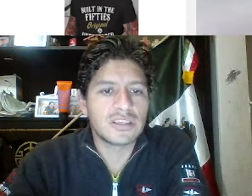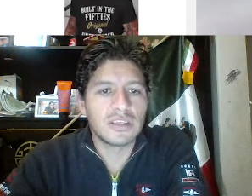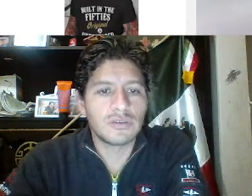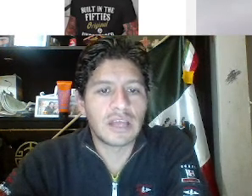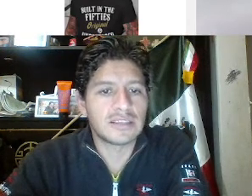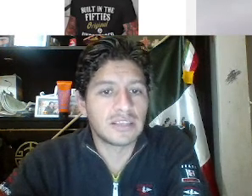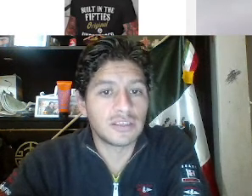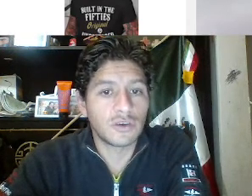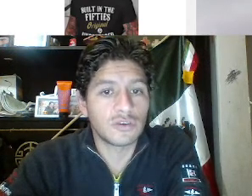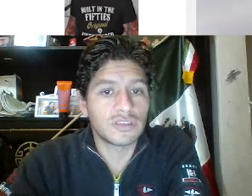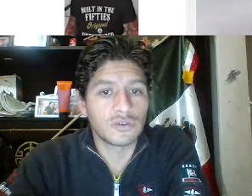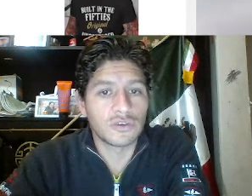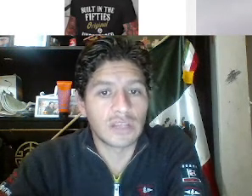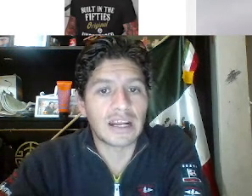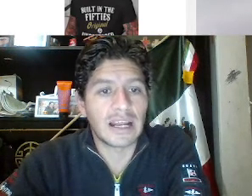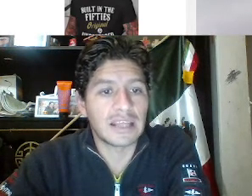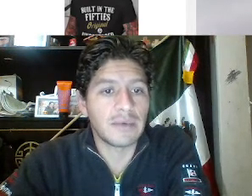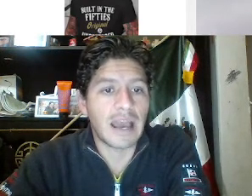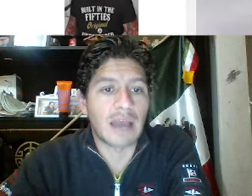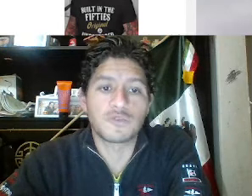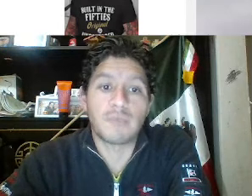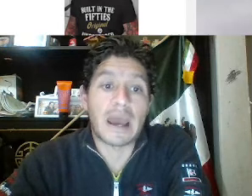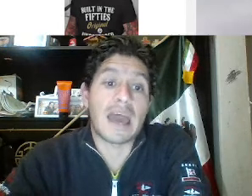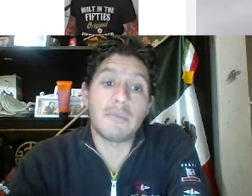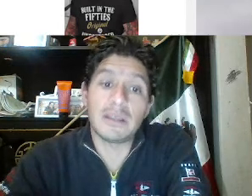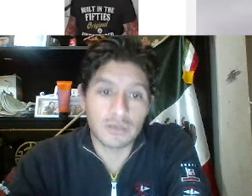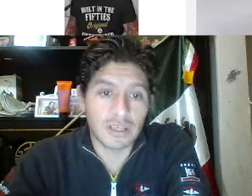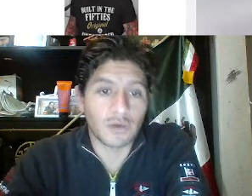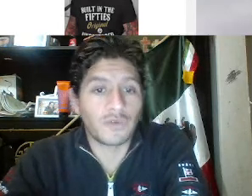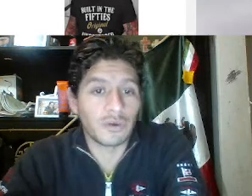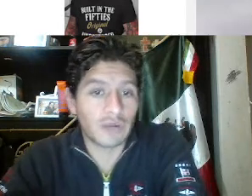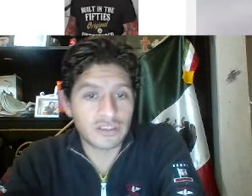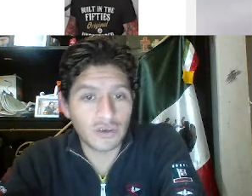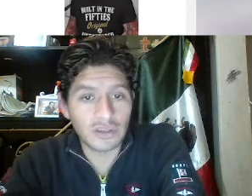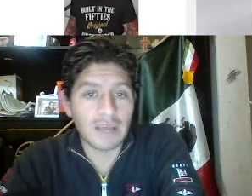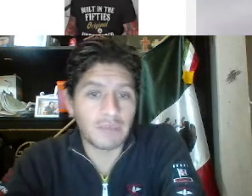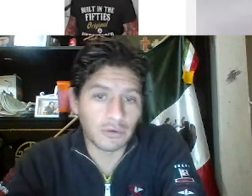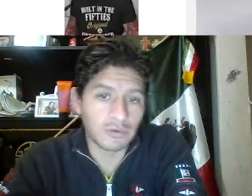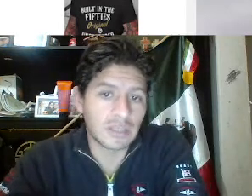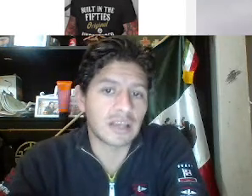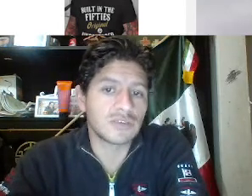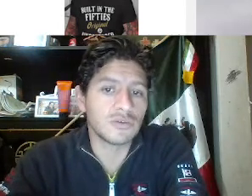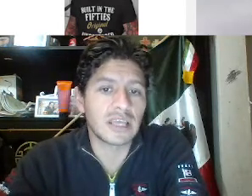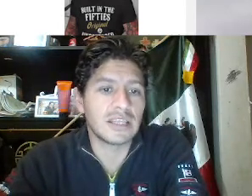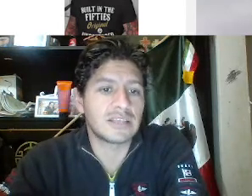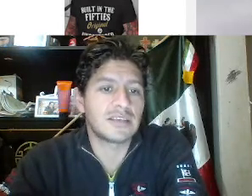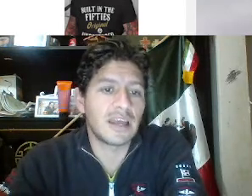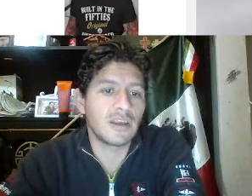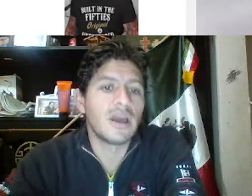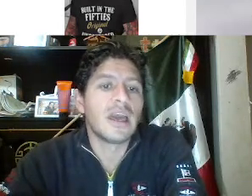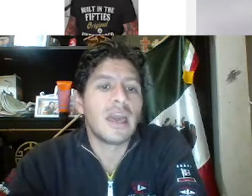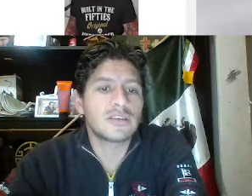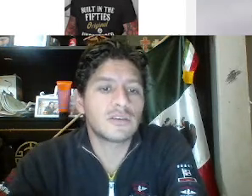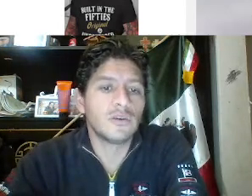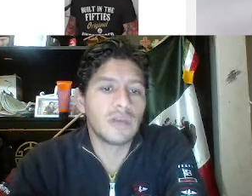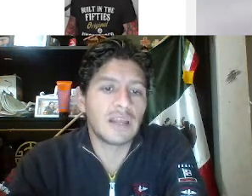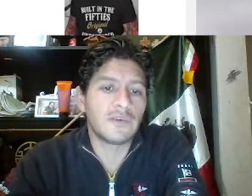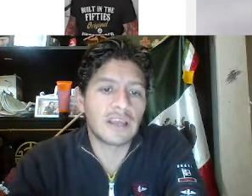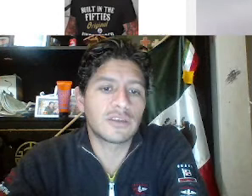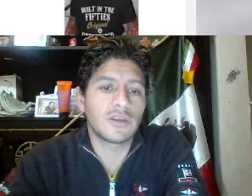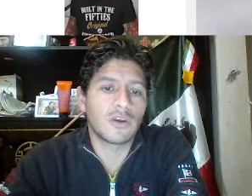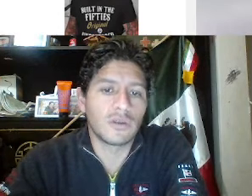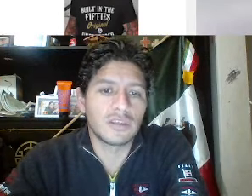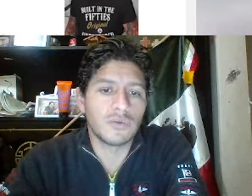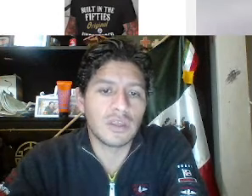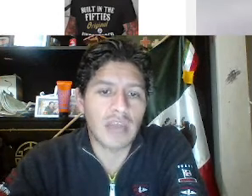no existir una restricción constitucional relativa a los parámetros de configuración de la pregunta, resulta innecesario excluir el